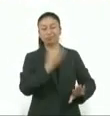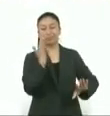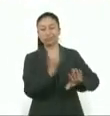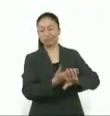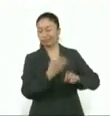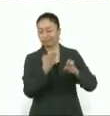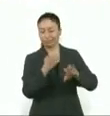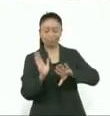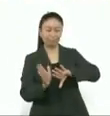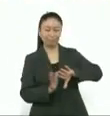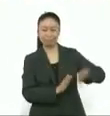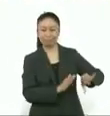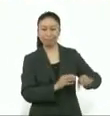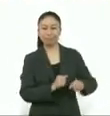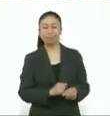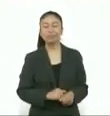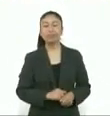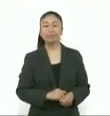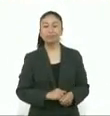contra de nuestro género.